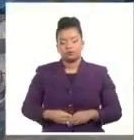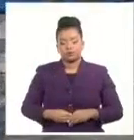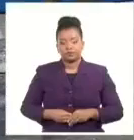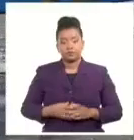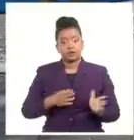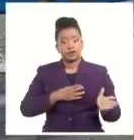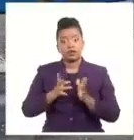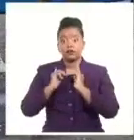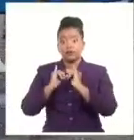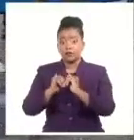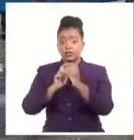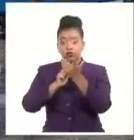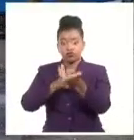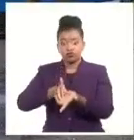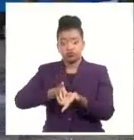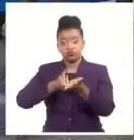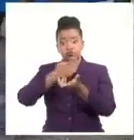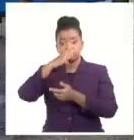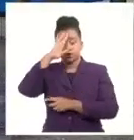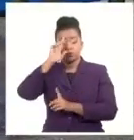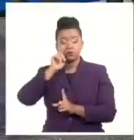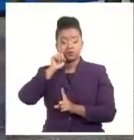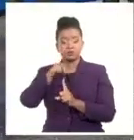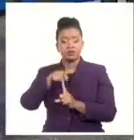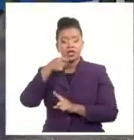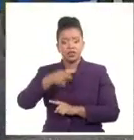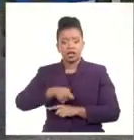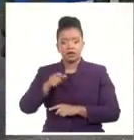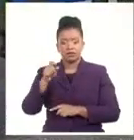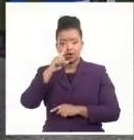del Cuerpo de Bomberos de Cuba, la misión debe concluir